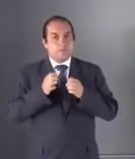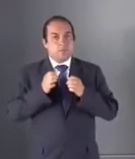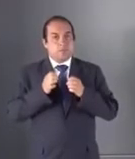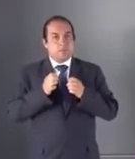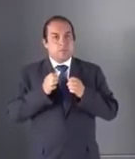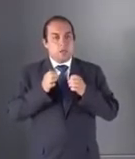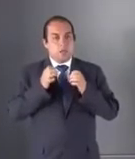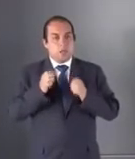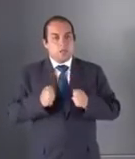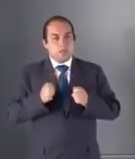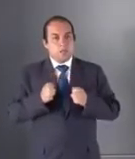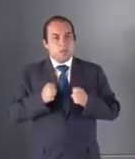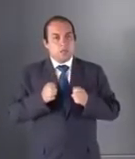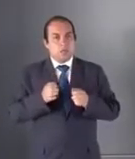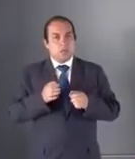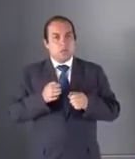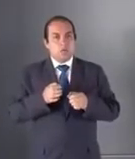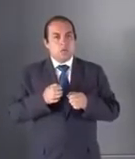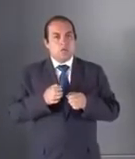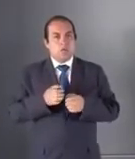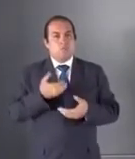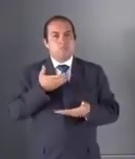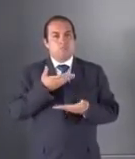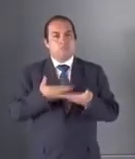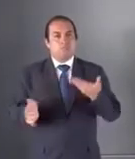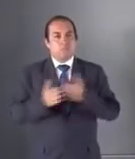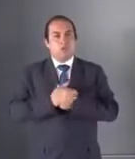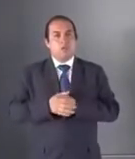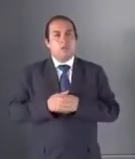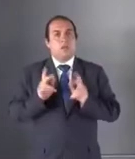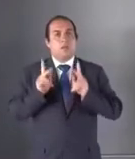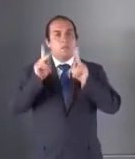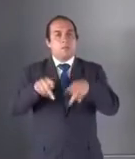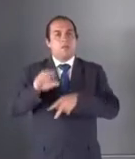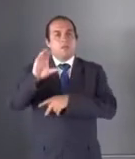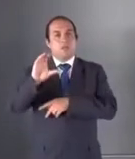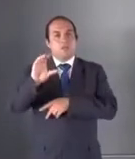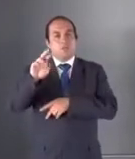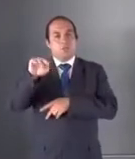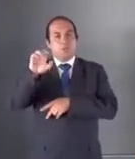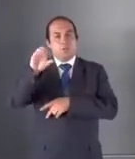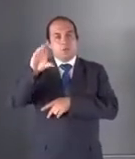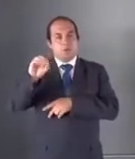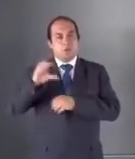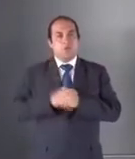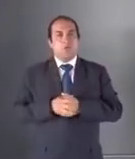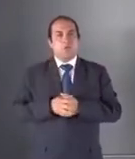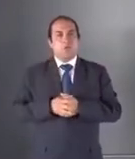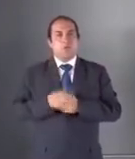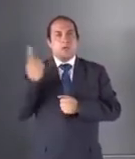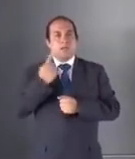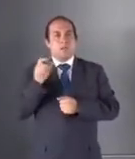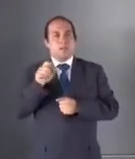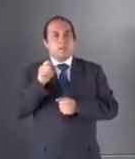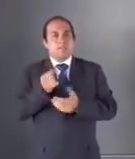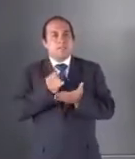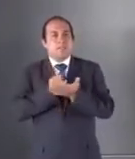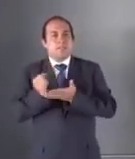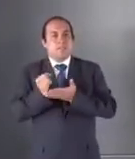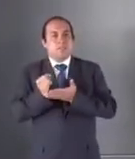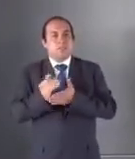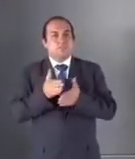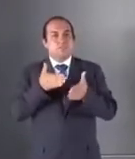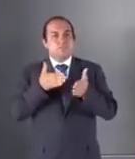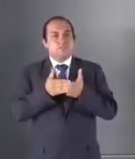en Periférico, y sobre todo a raíz de que un juez vuelve a determinar parar las obras